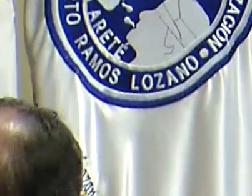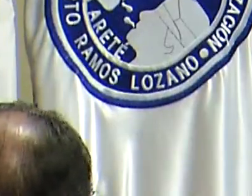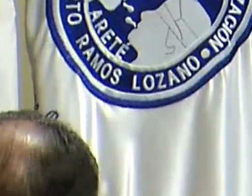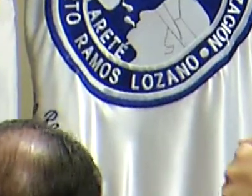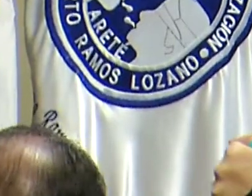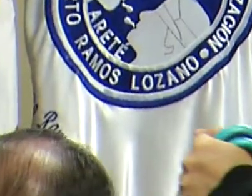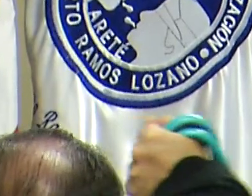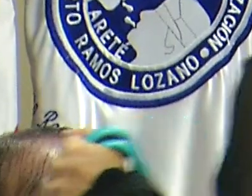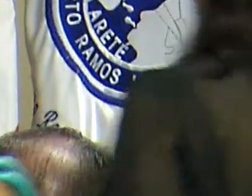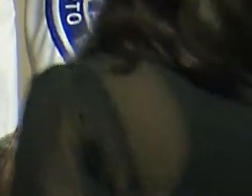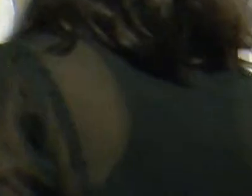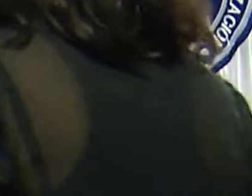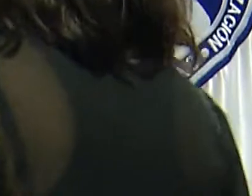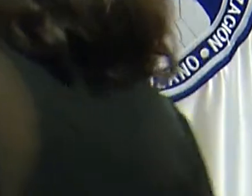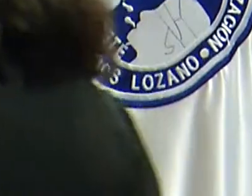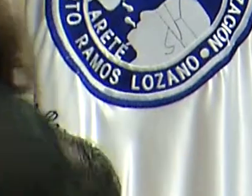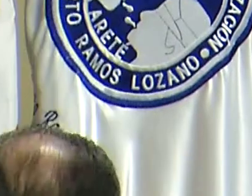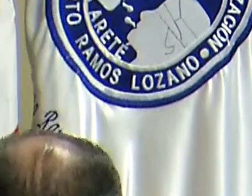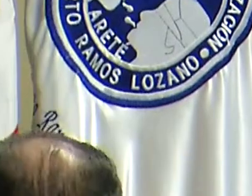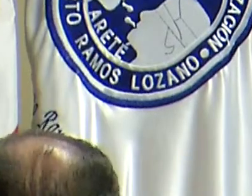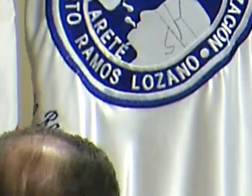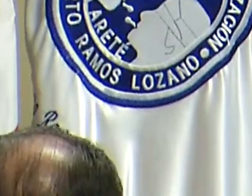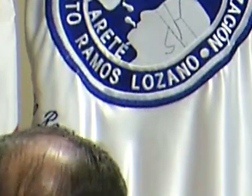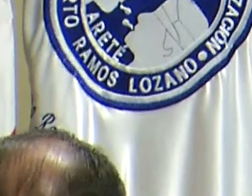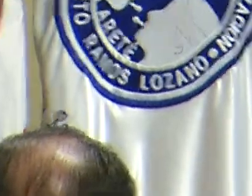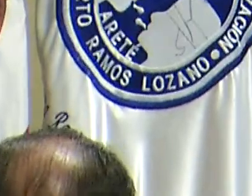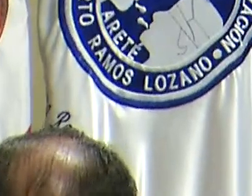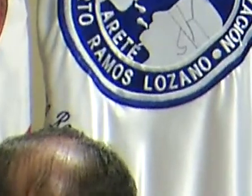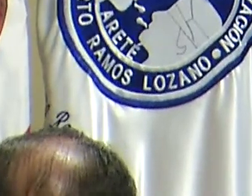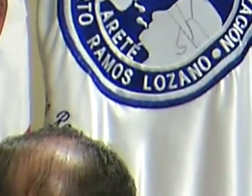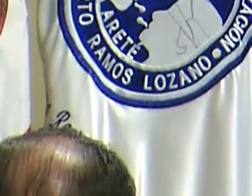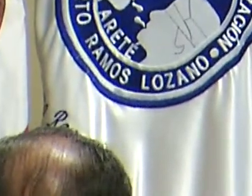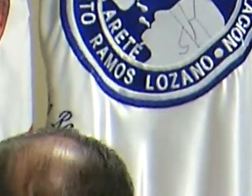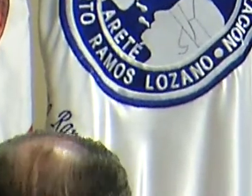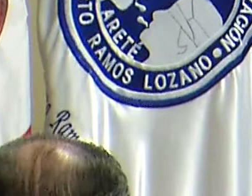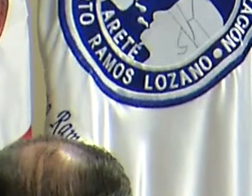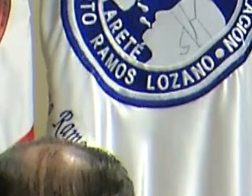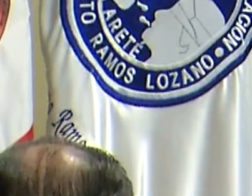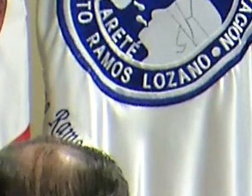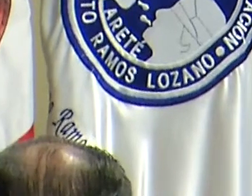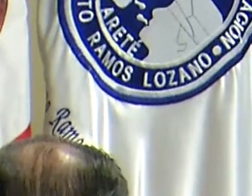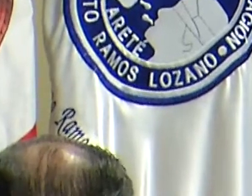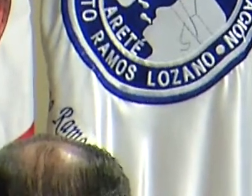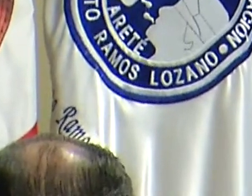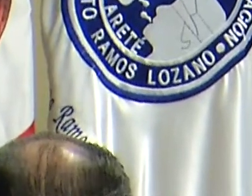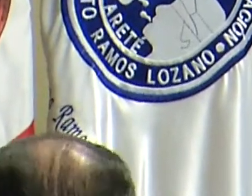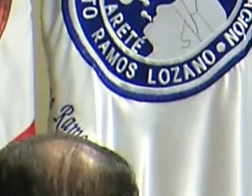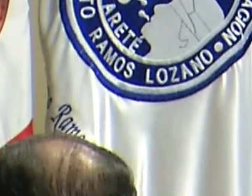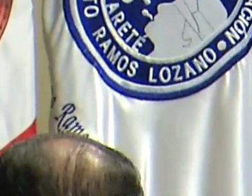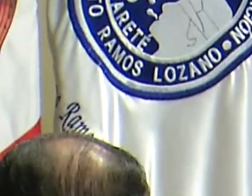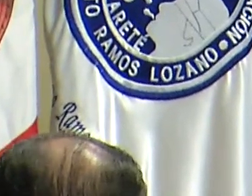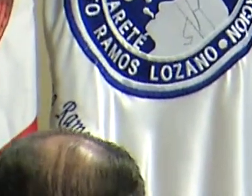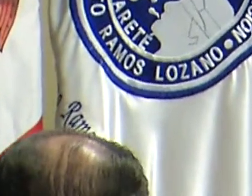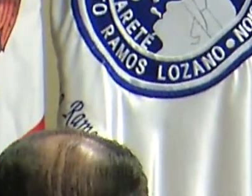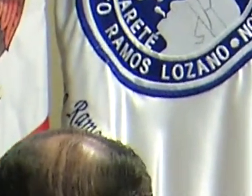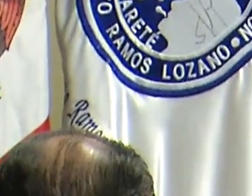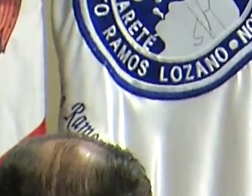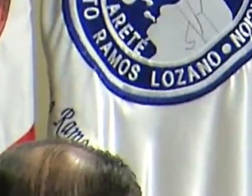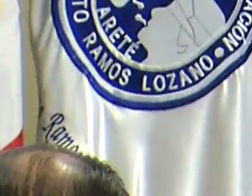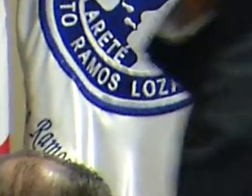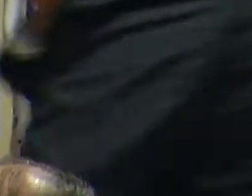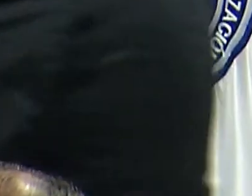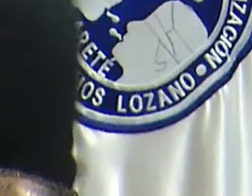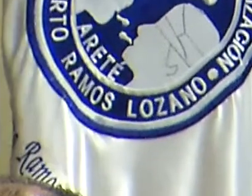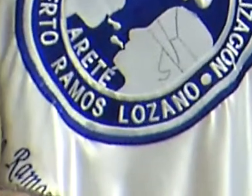Buenas tardes. Tengo el grato placer de presentar al siguiente ponente, el